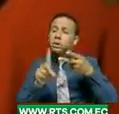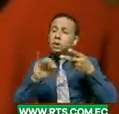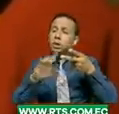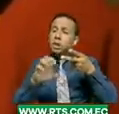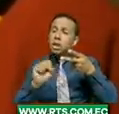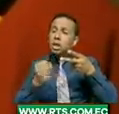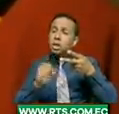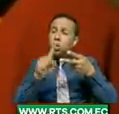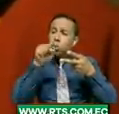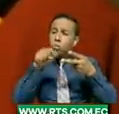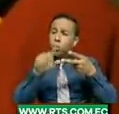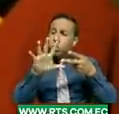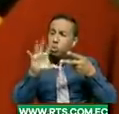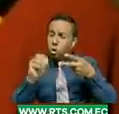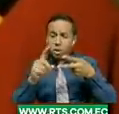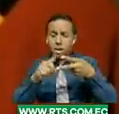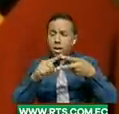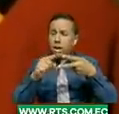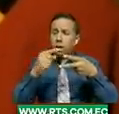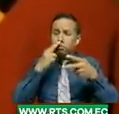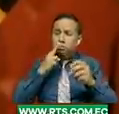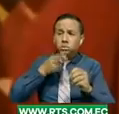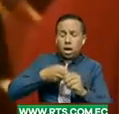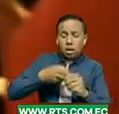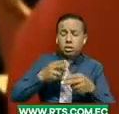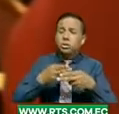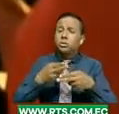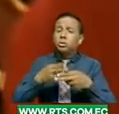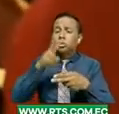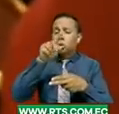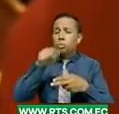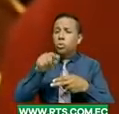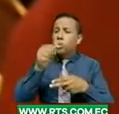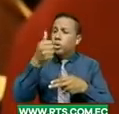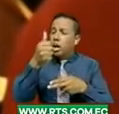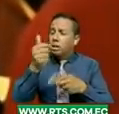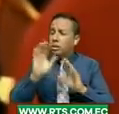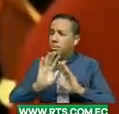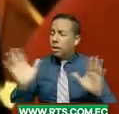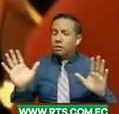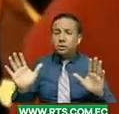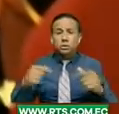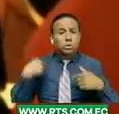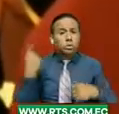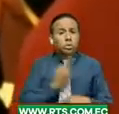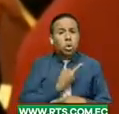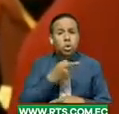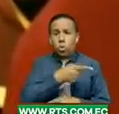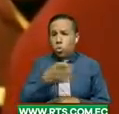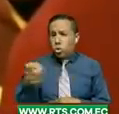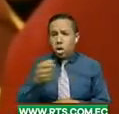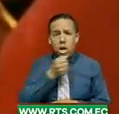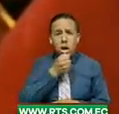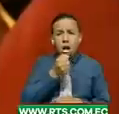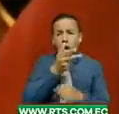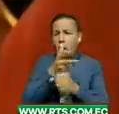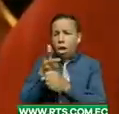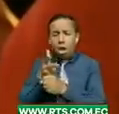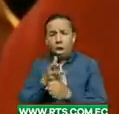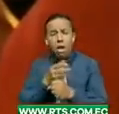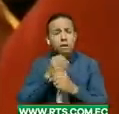$1.50 y las gasolinas en $2.10. Y aquí debemos decir a los medios de comunicación que ahí anda un